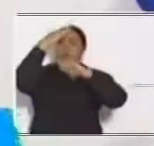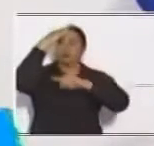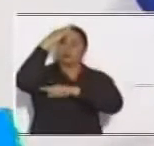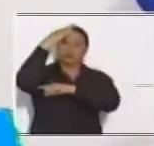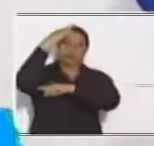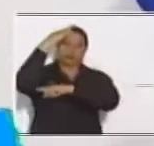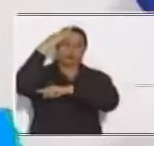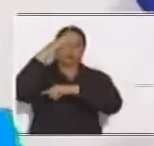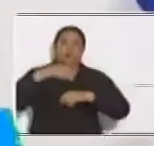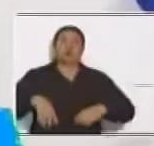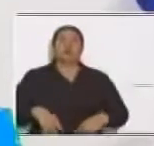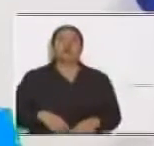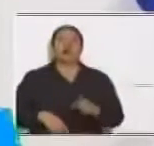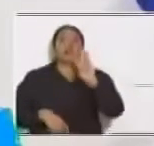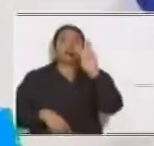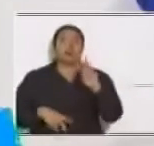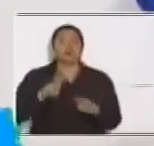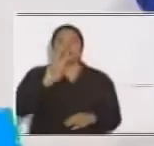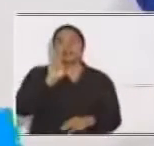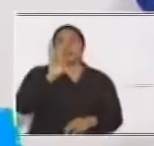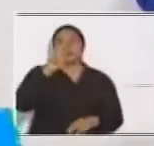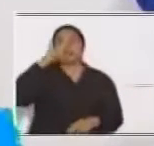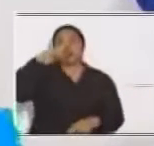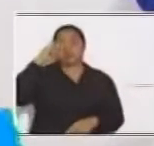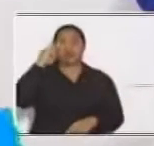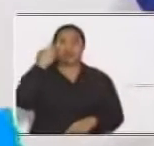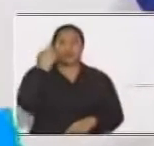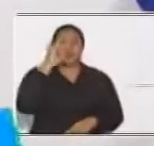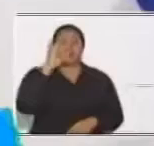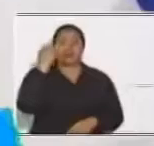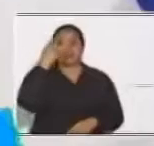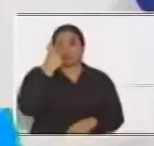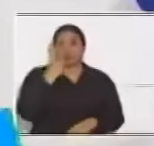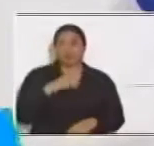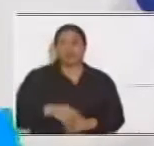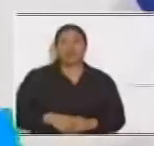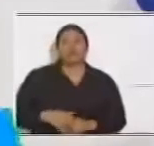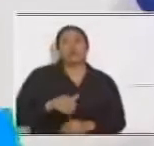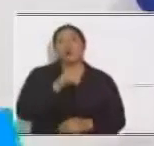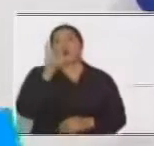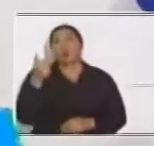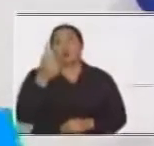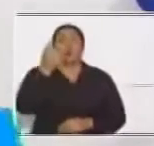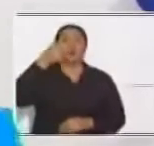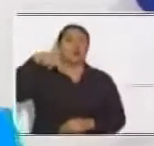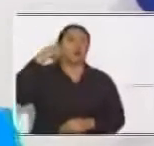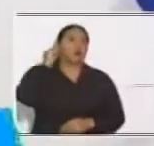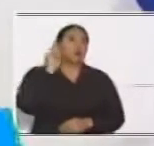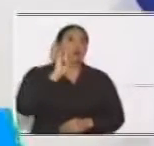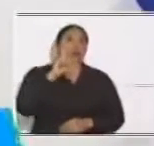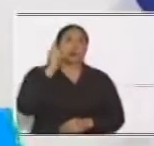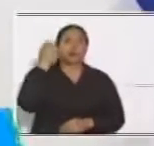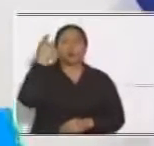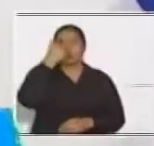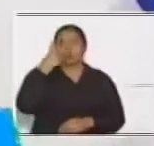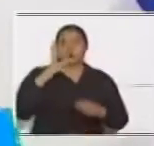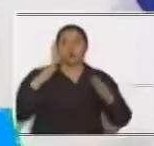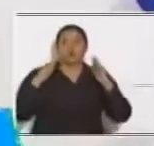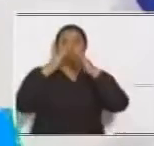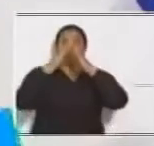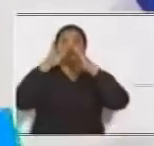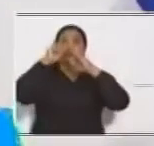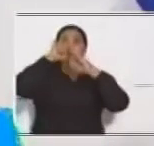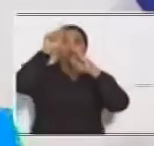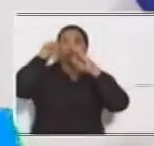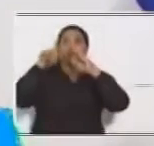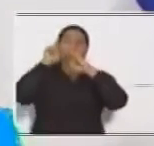apunten, y 3 ángulos externos. Eso es lo que sabemos ahora de los